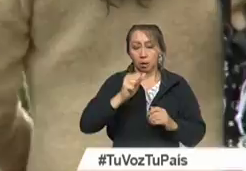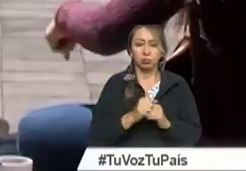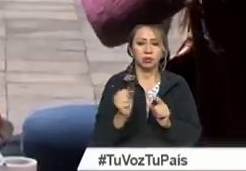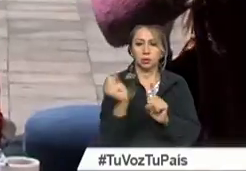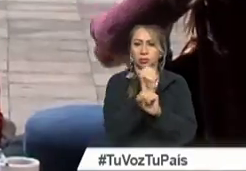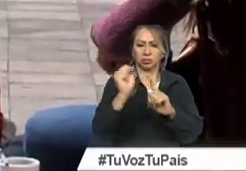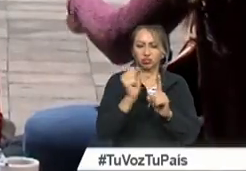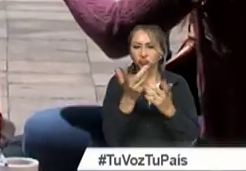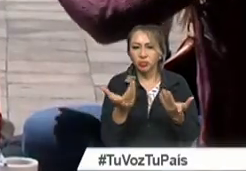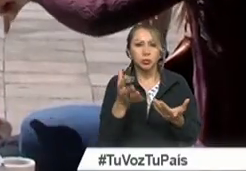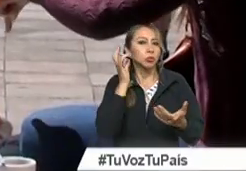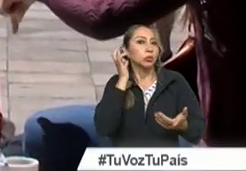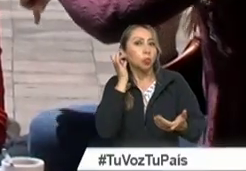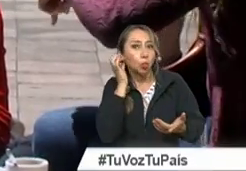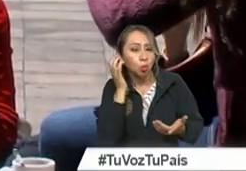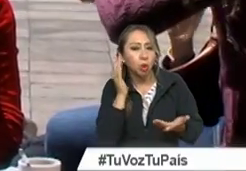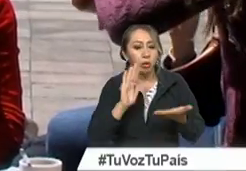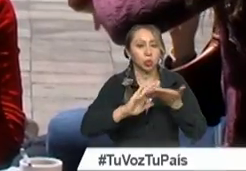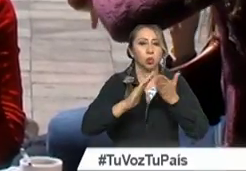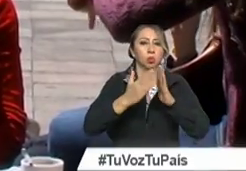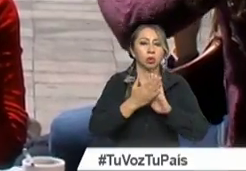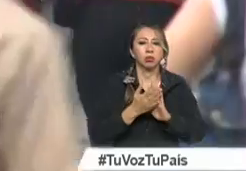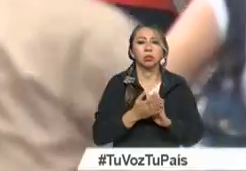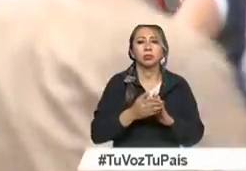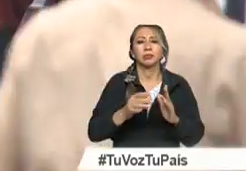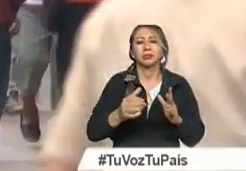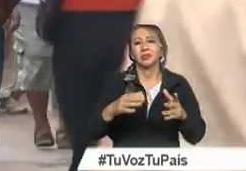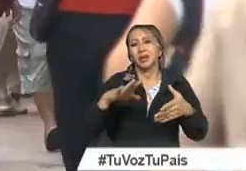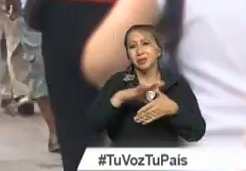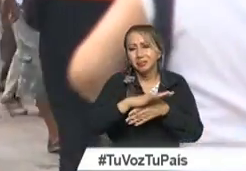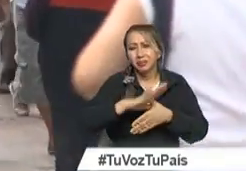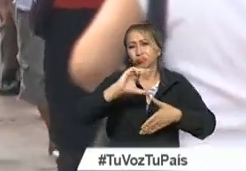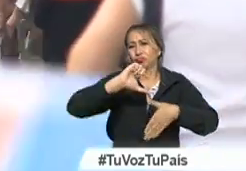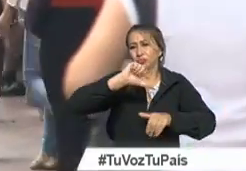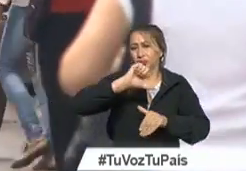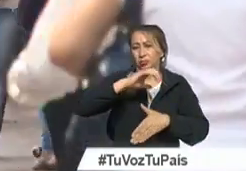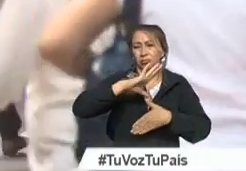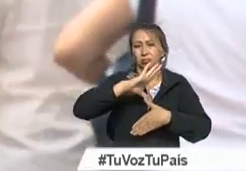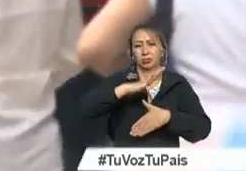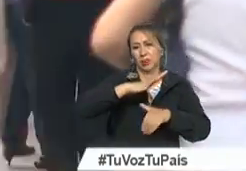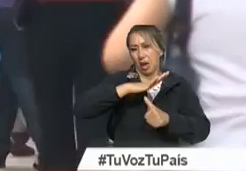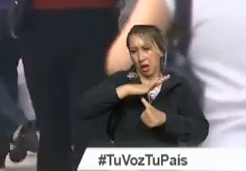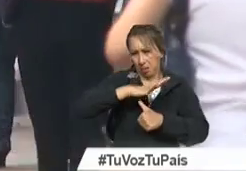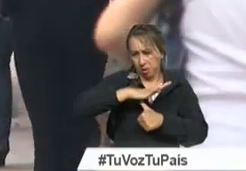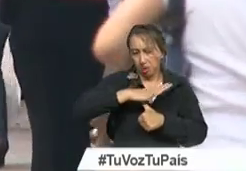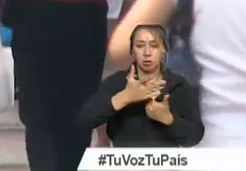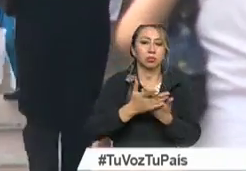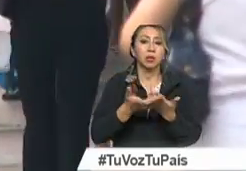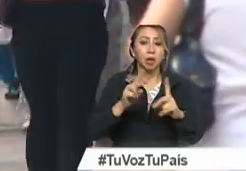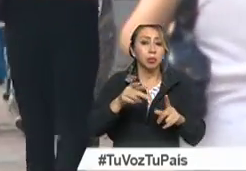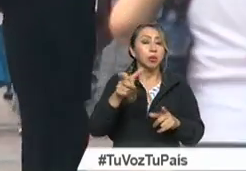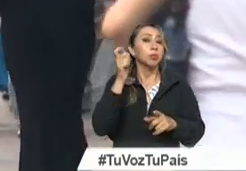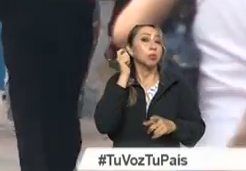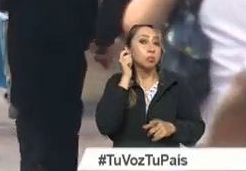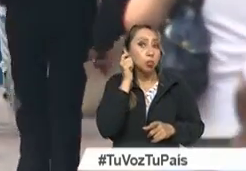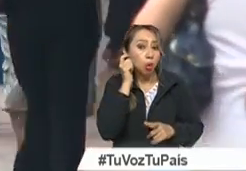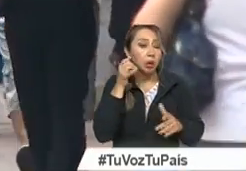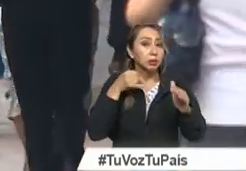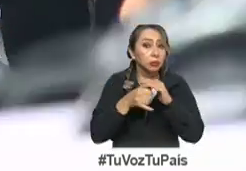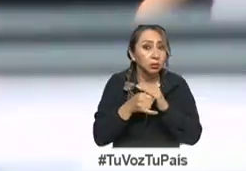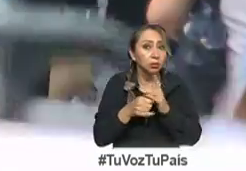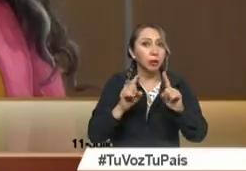por las que tienen que pasar la comunidad el gmt y por ello pidió que se tome en cuenta también los asesinatos de mujeres sexualmente